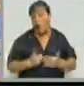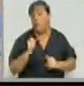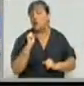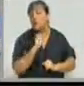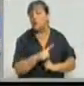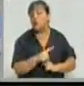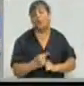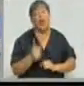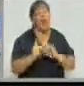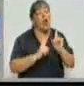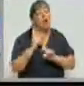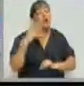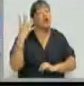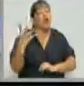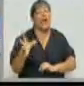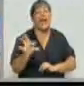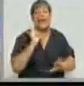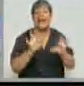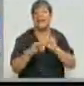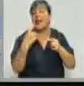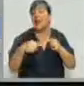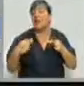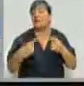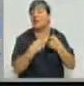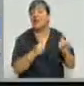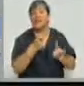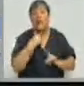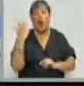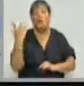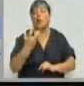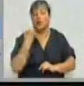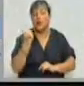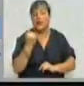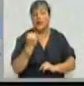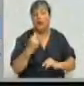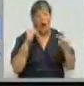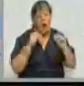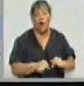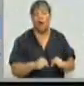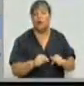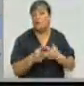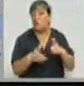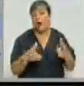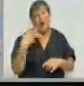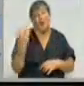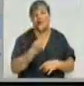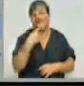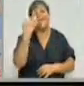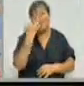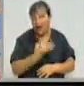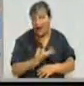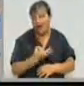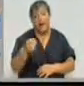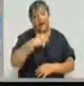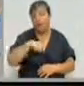de ellas eligen hacer otras cosas y quisieran tener esa posibilidad. Concretamente hoy no hay posibilidades reales,